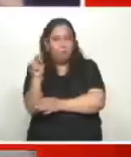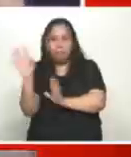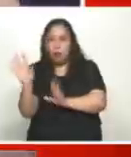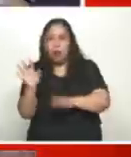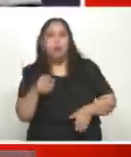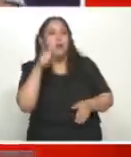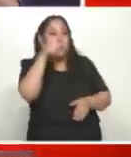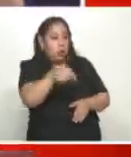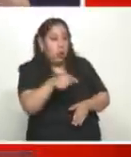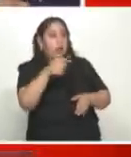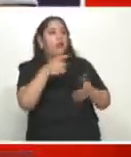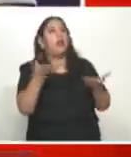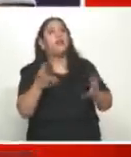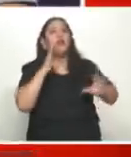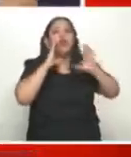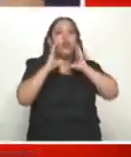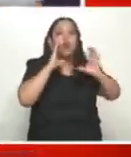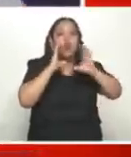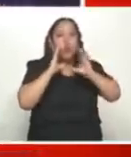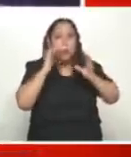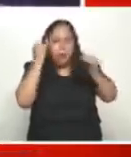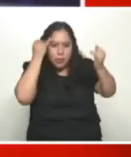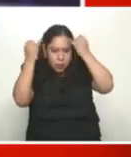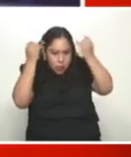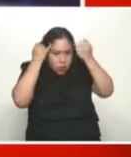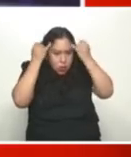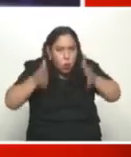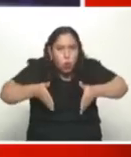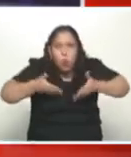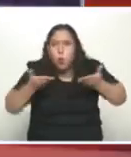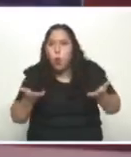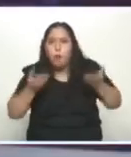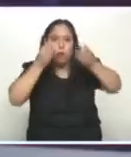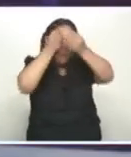la mejor estrategia de comunicación es lo que nos dieron hoy